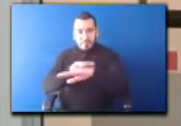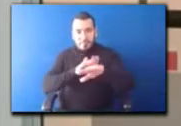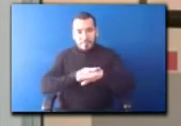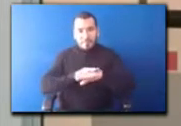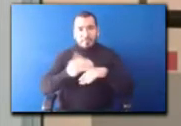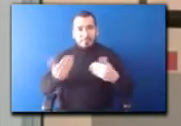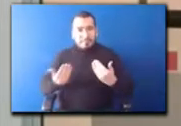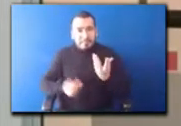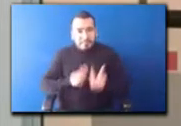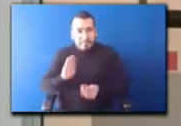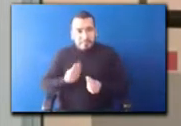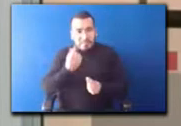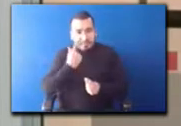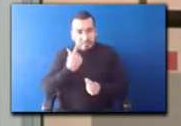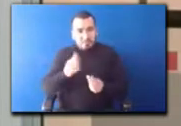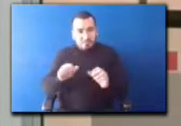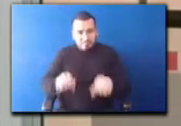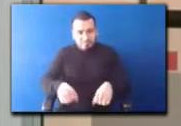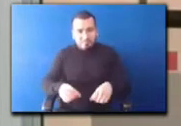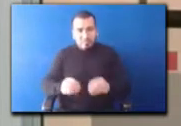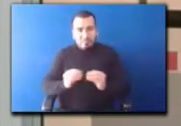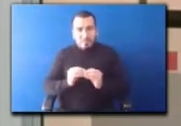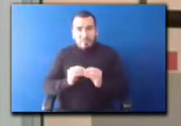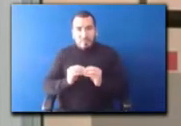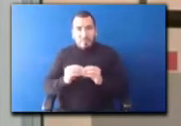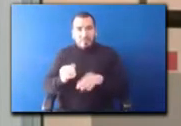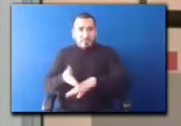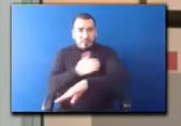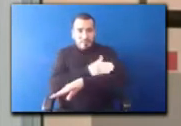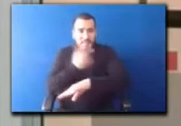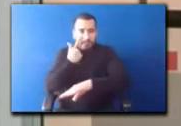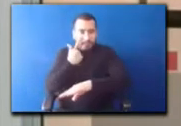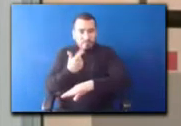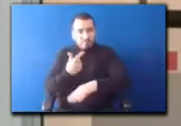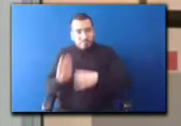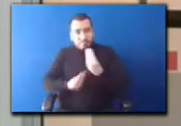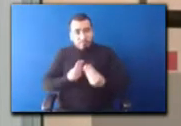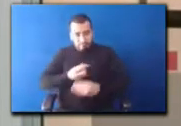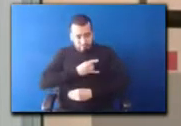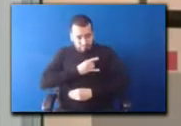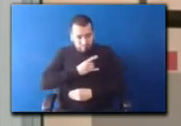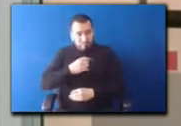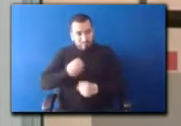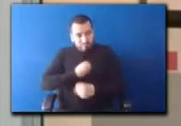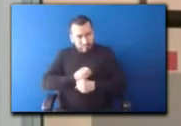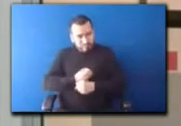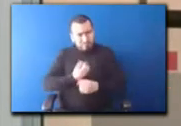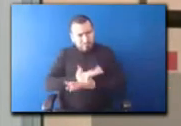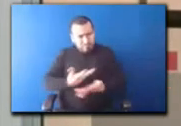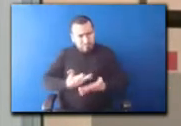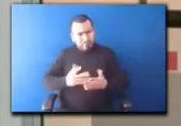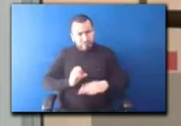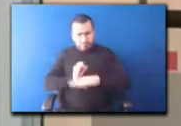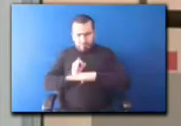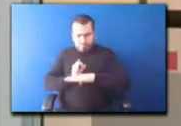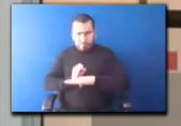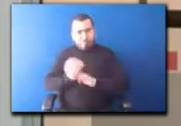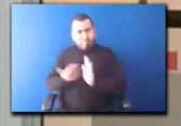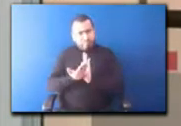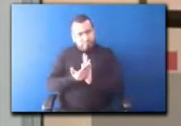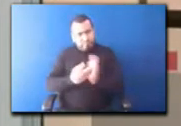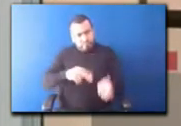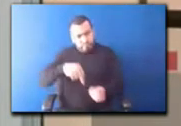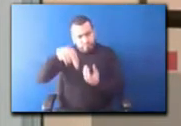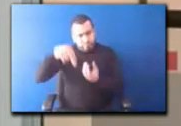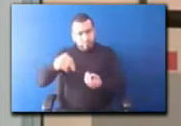este departamento el impacto que tenía trabajar para universidades e instituciones de educación superior en la transformación